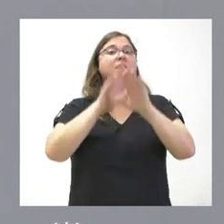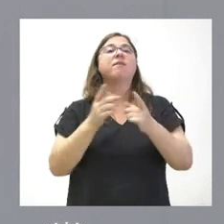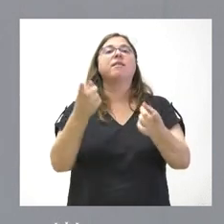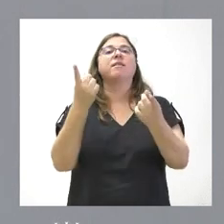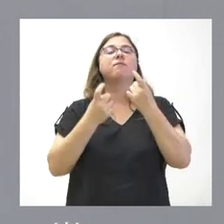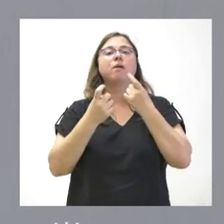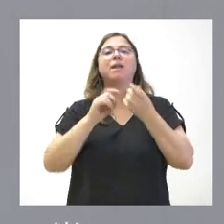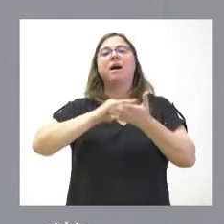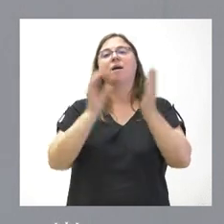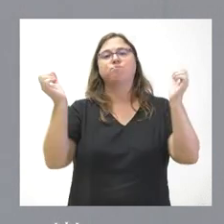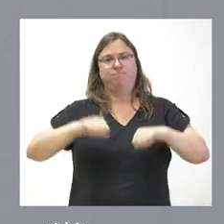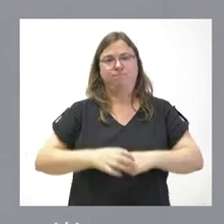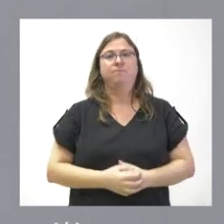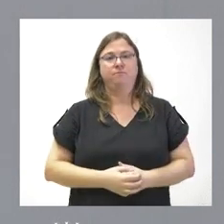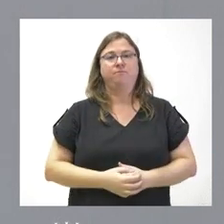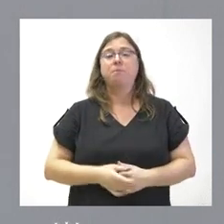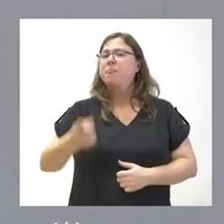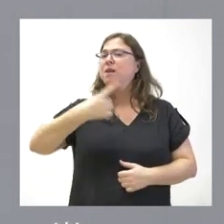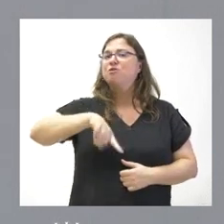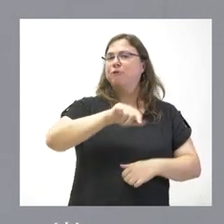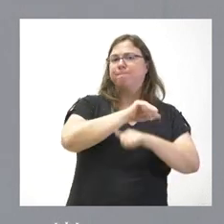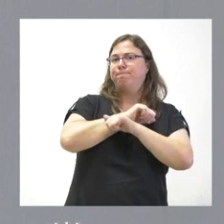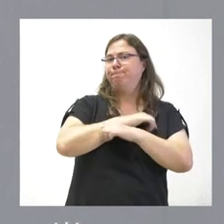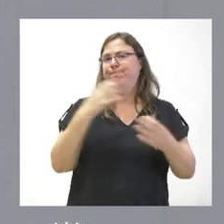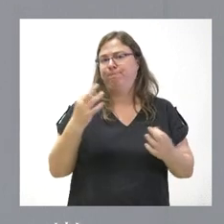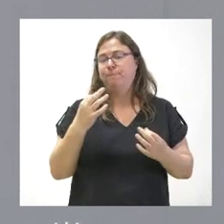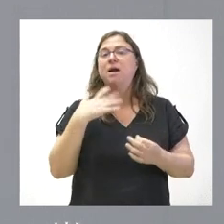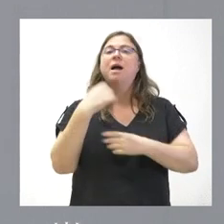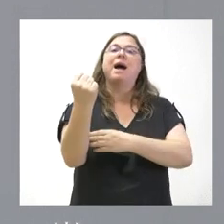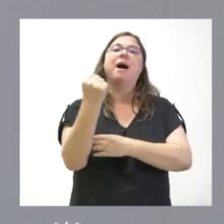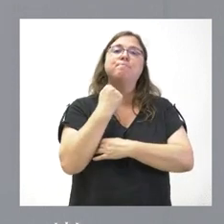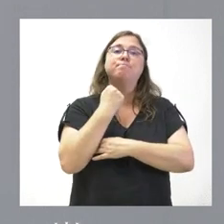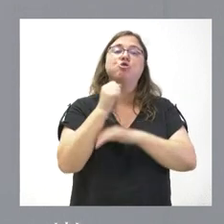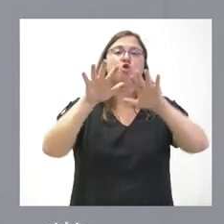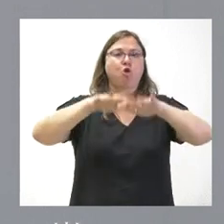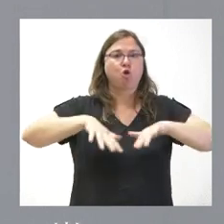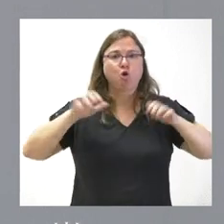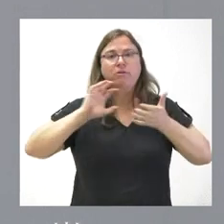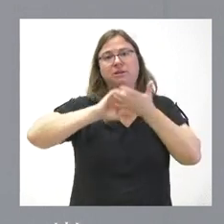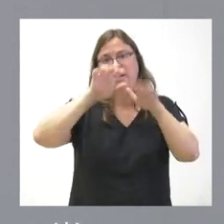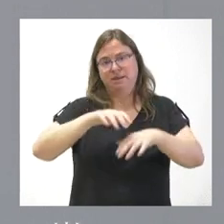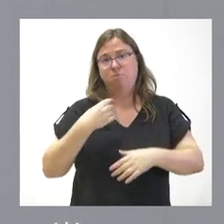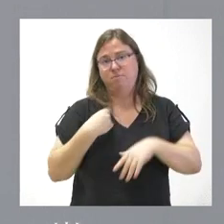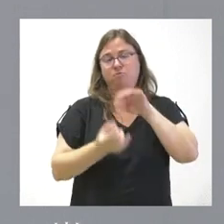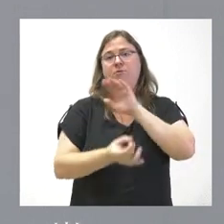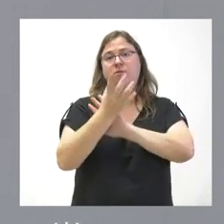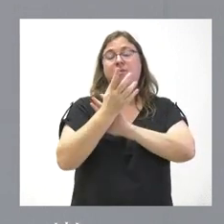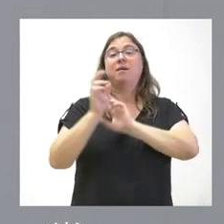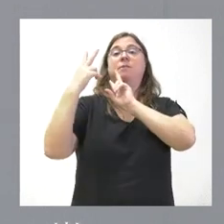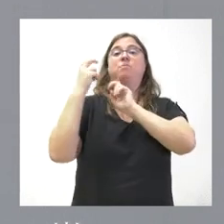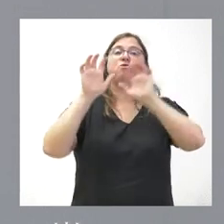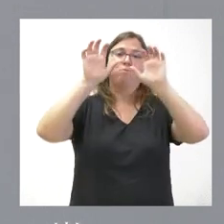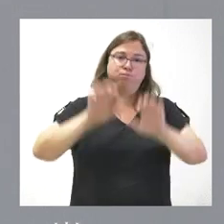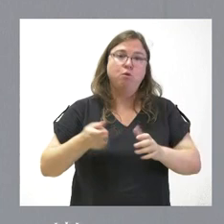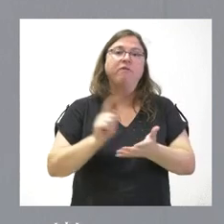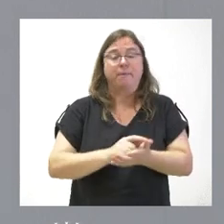aprobación del proyecto de ley nosotros Esperamos contar con el apoyo de las Cortes de Castilla y León para esta iniciativa de Nueva rebaja de impuestos